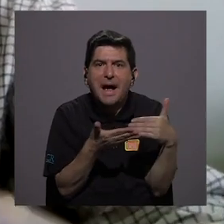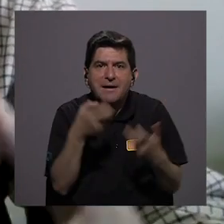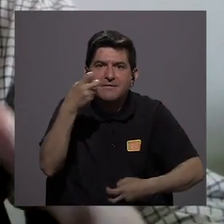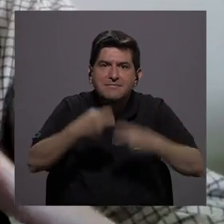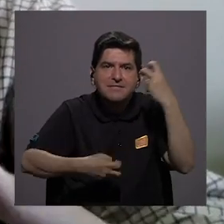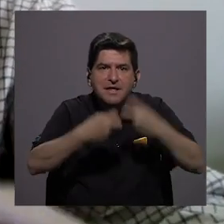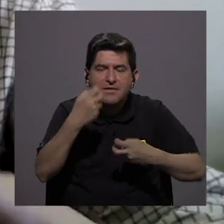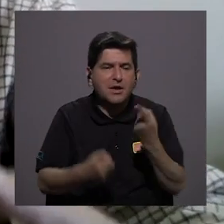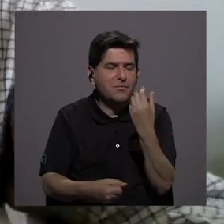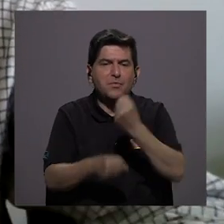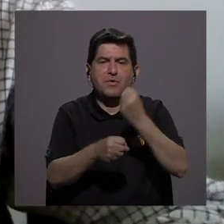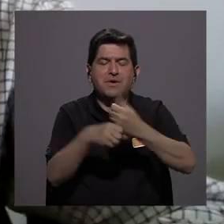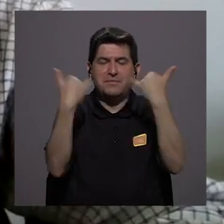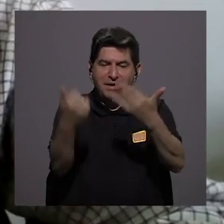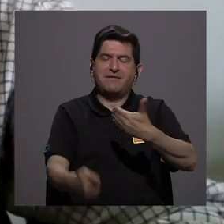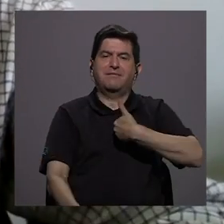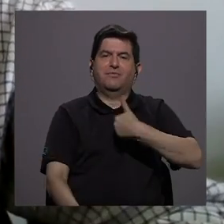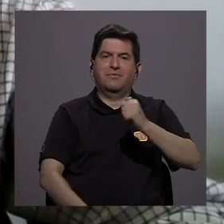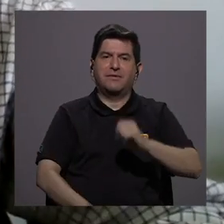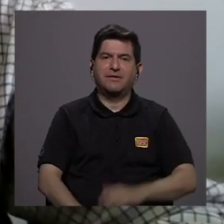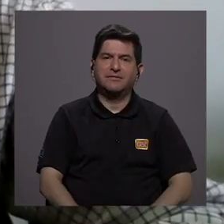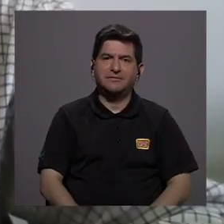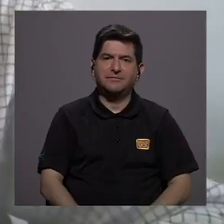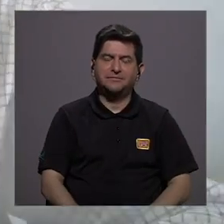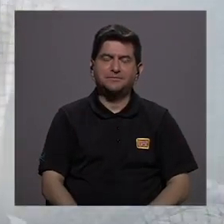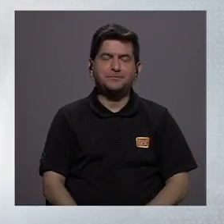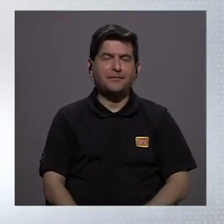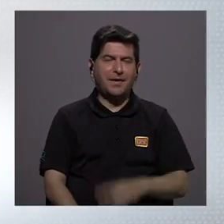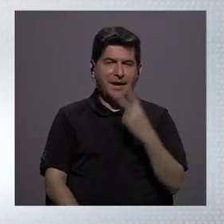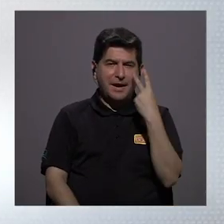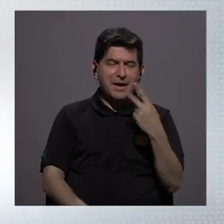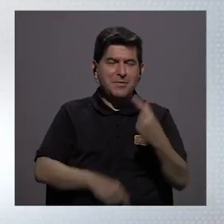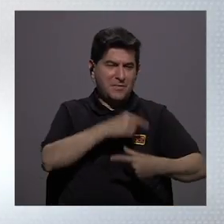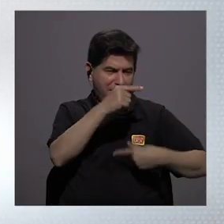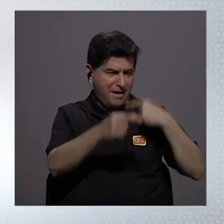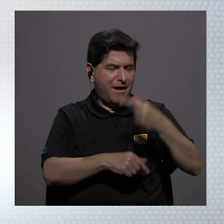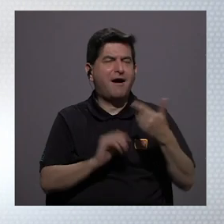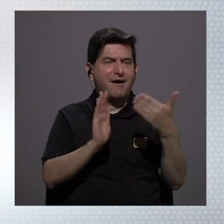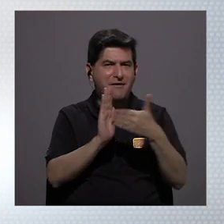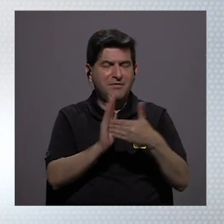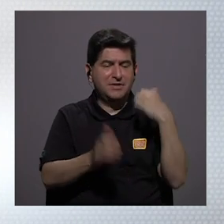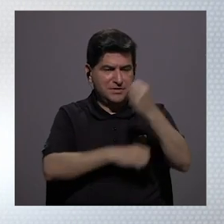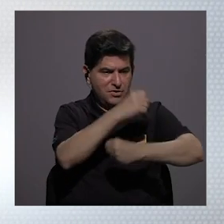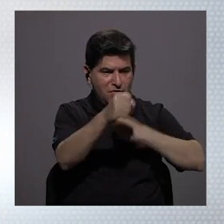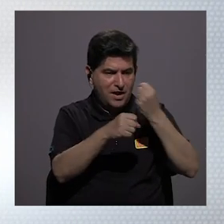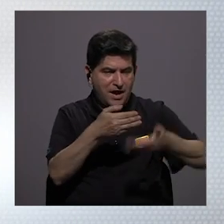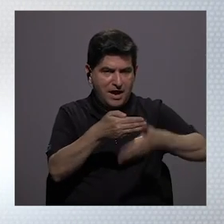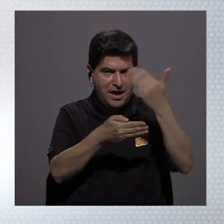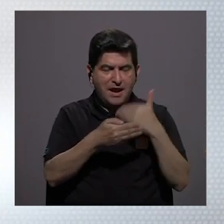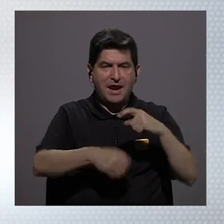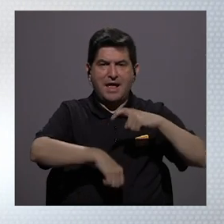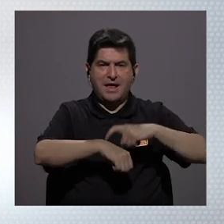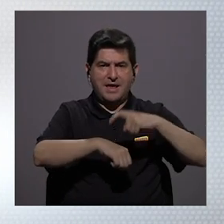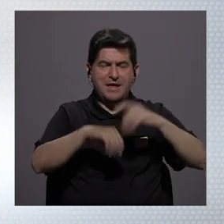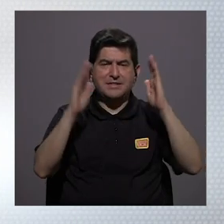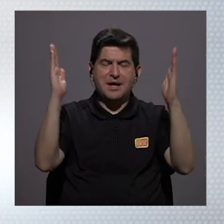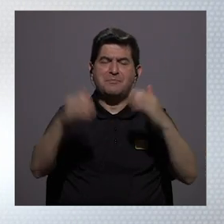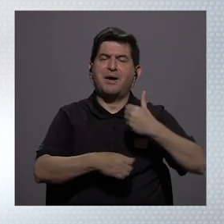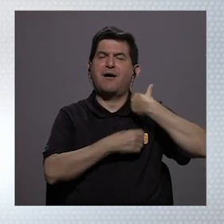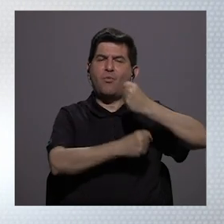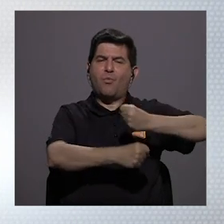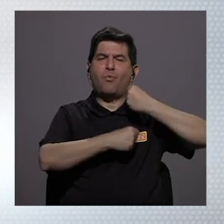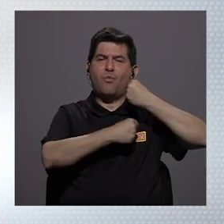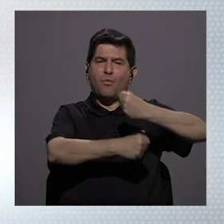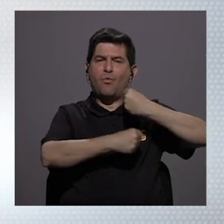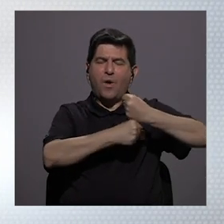es parte del problema del desempleo que tenemos en este momento. Y don Francisco, vea qué generación más golpeada, porque tuvo el año pasado una etapa muy